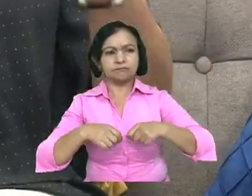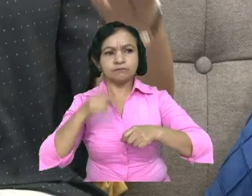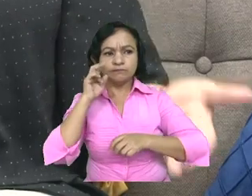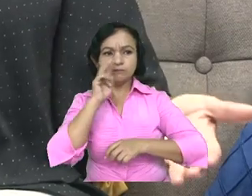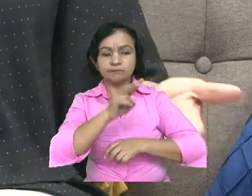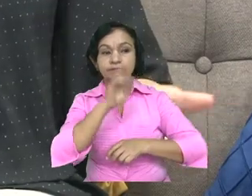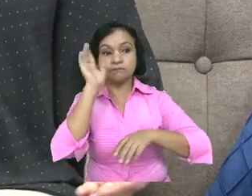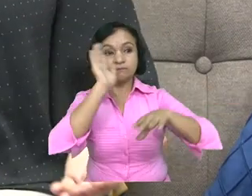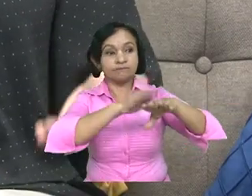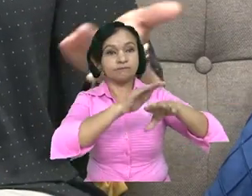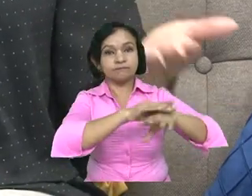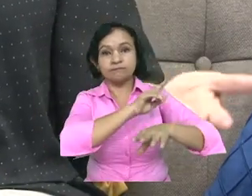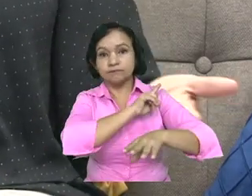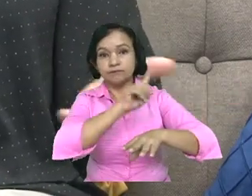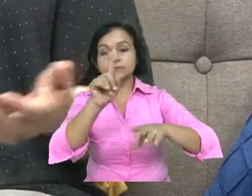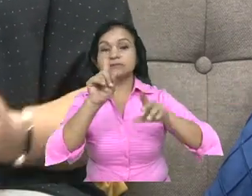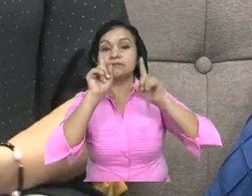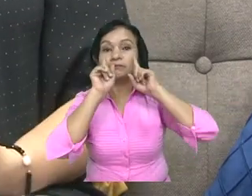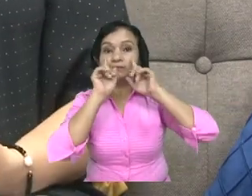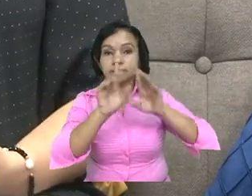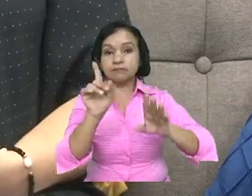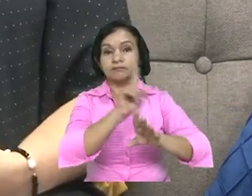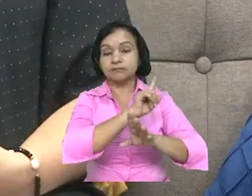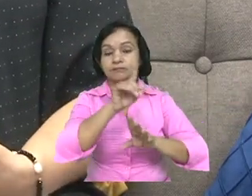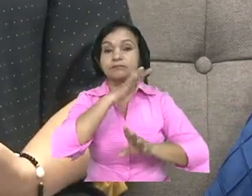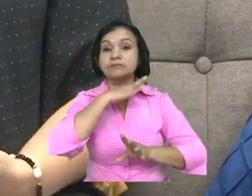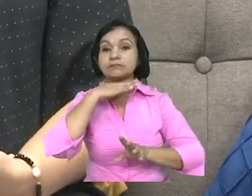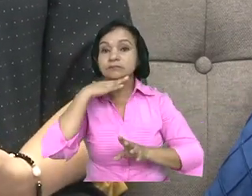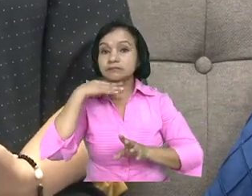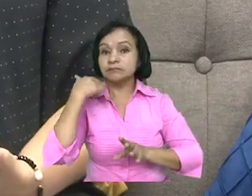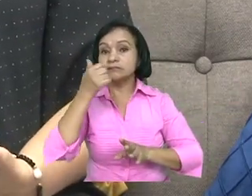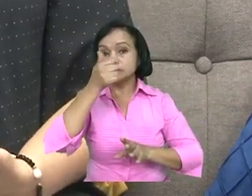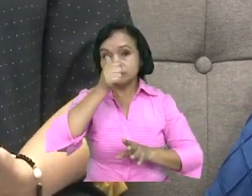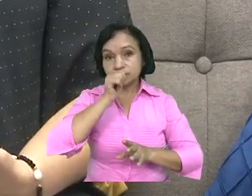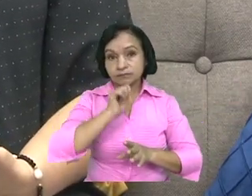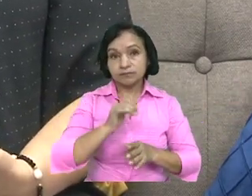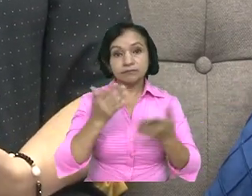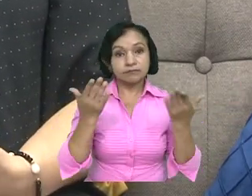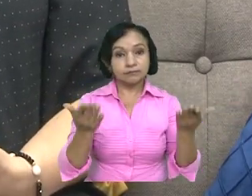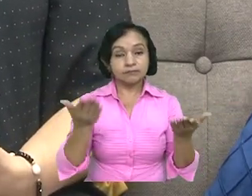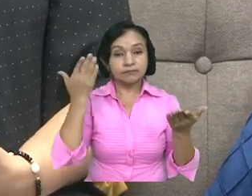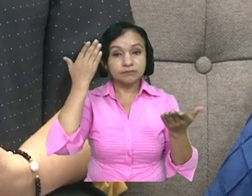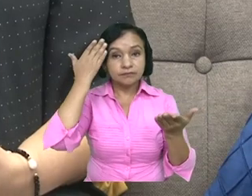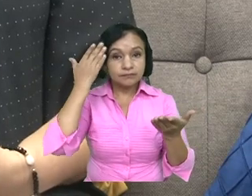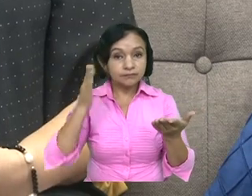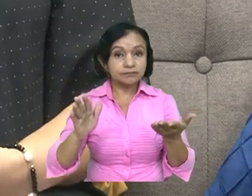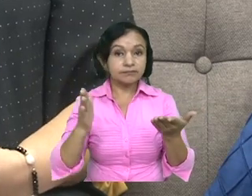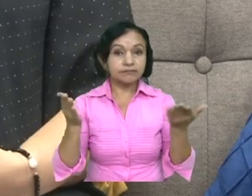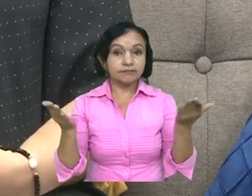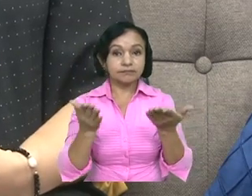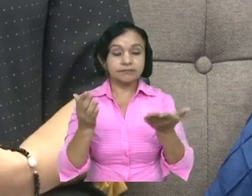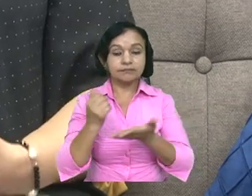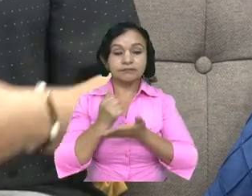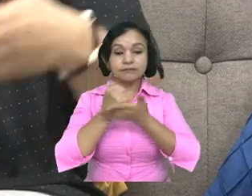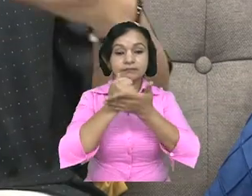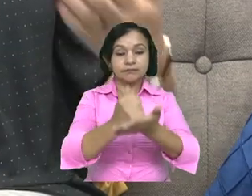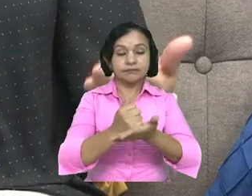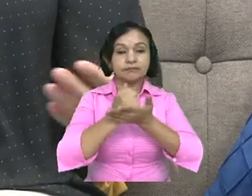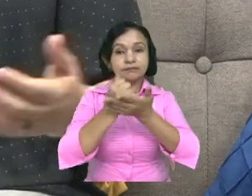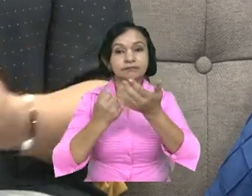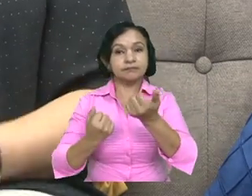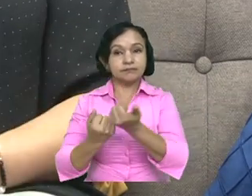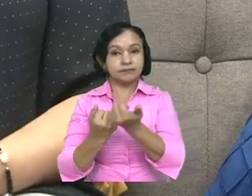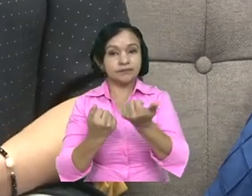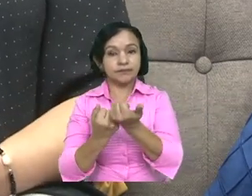sea, y va a evitar, va a prevenir que eso pase, porque sabemos que esto es lo que va a ayudar y va a